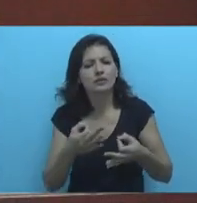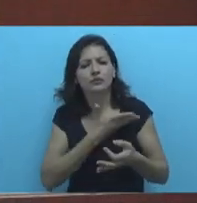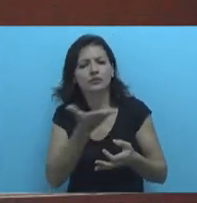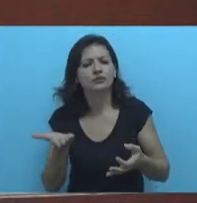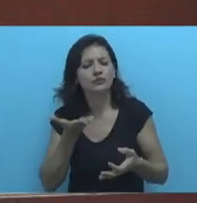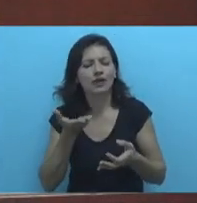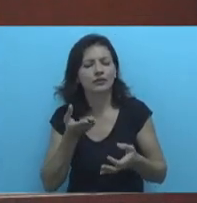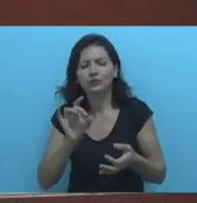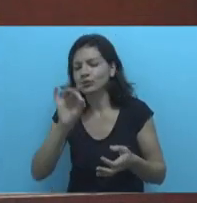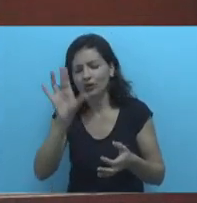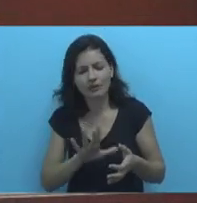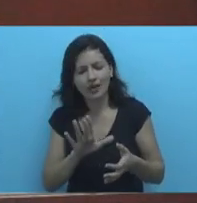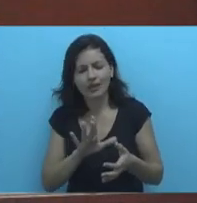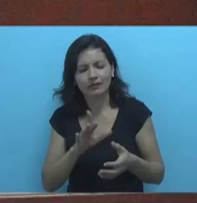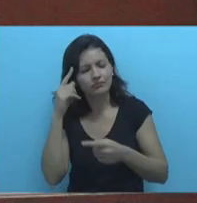sueños.